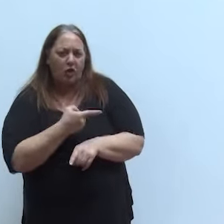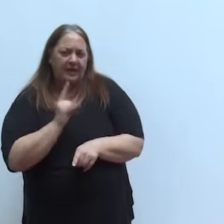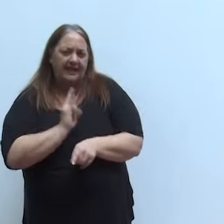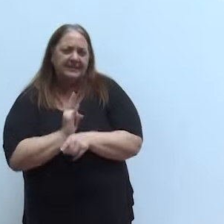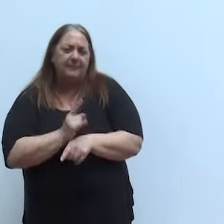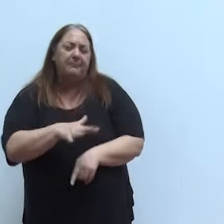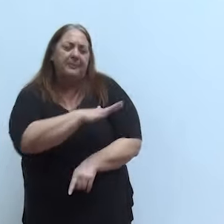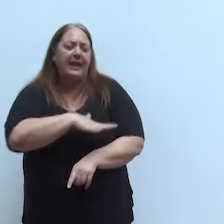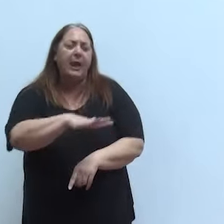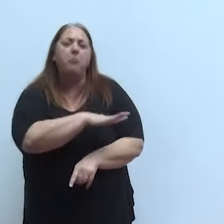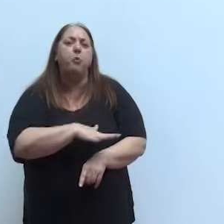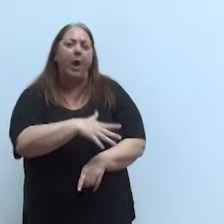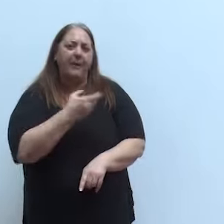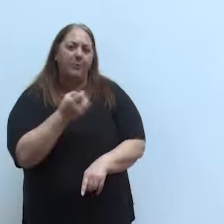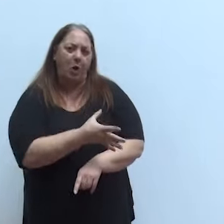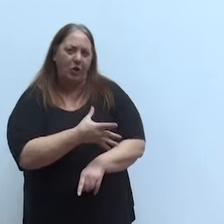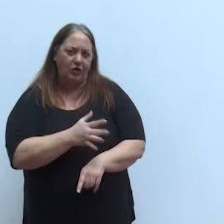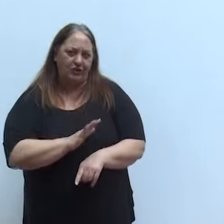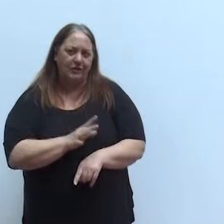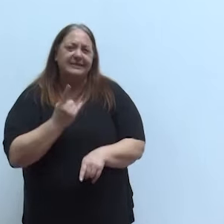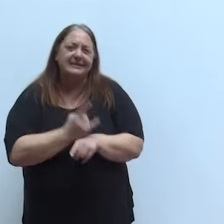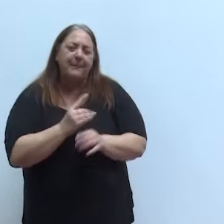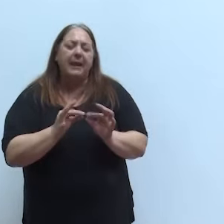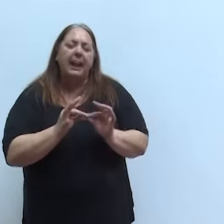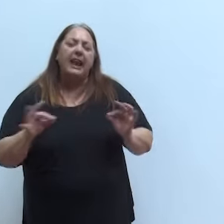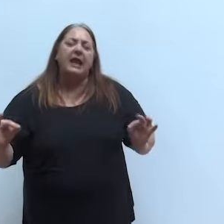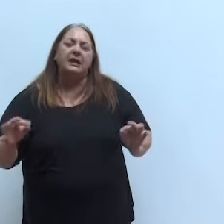y con enunciadores que van en esa línea